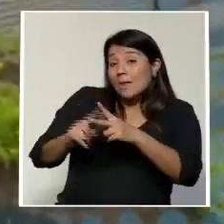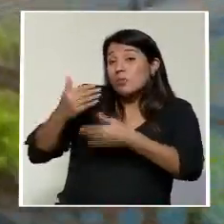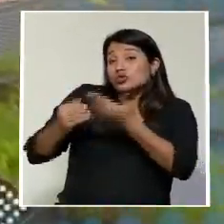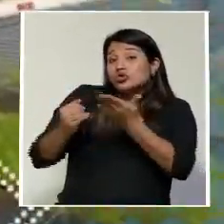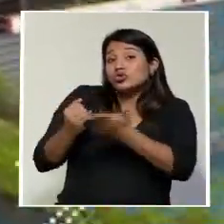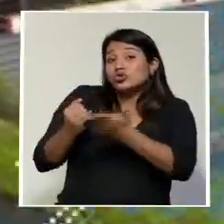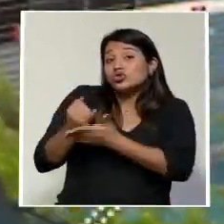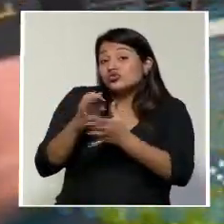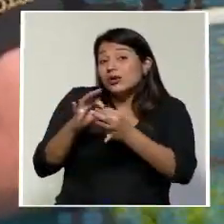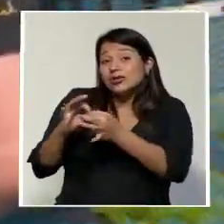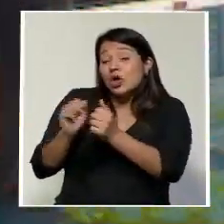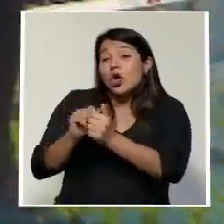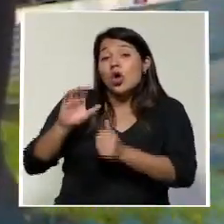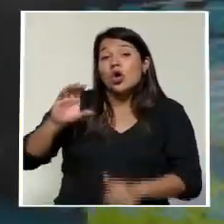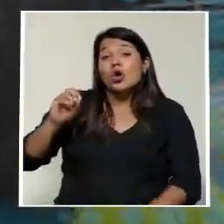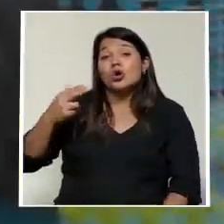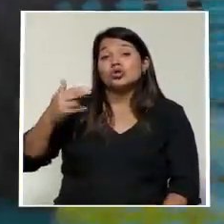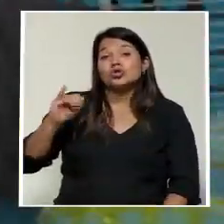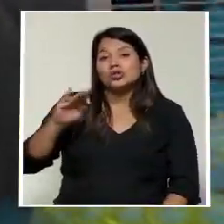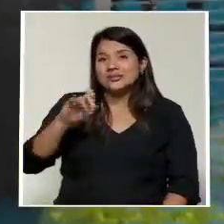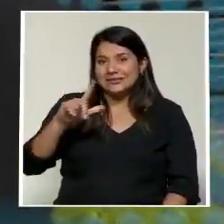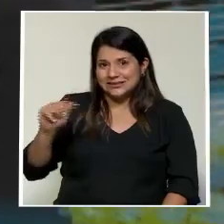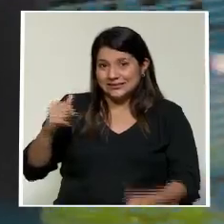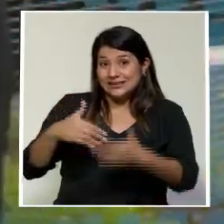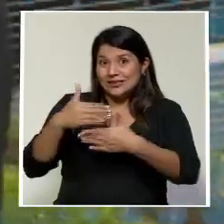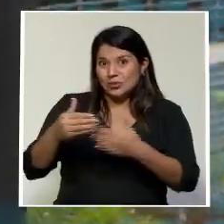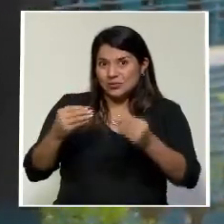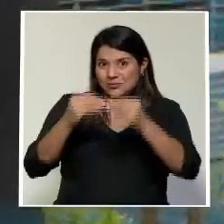caso Cochinilla. Al volver, todos los detalles.